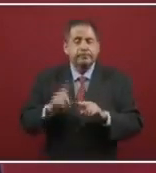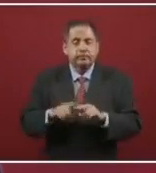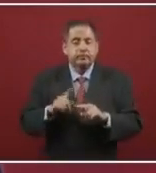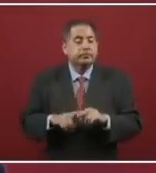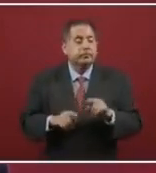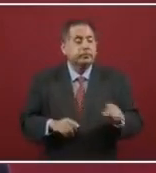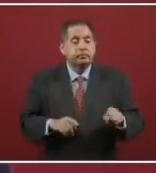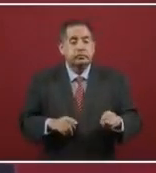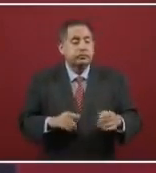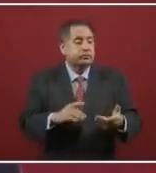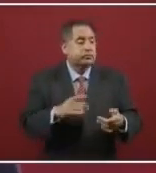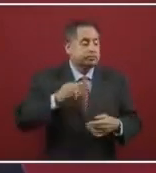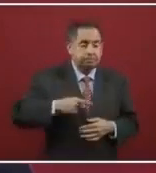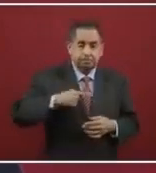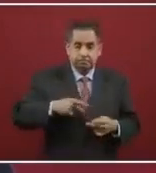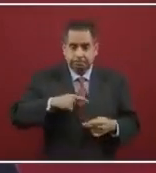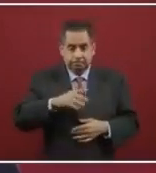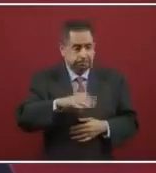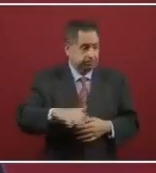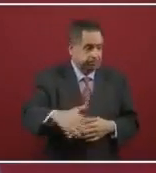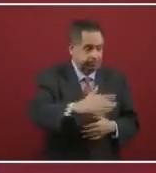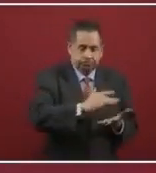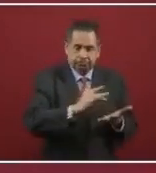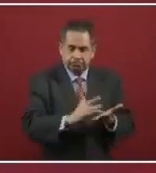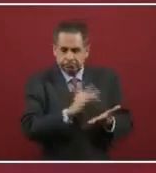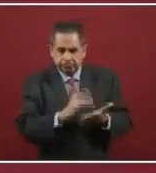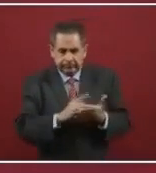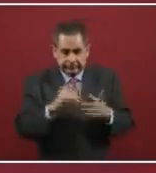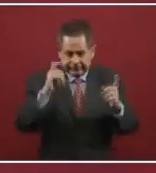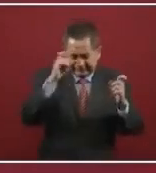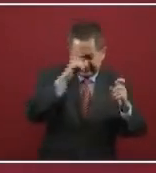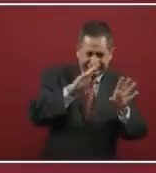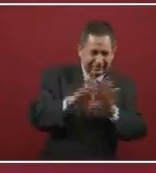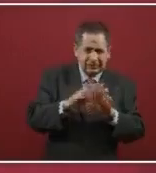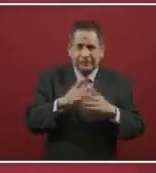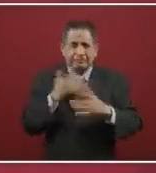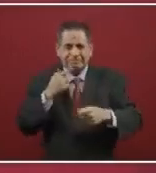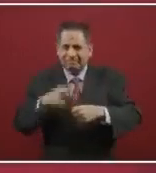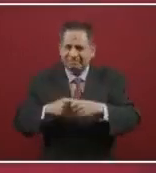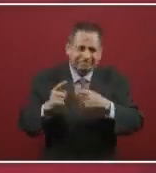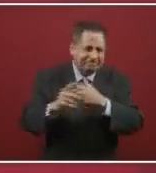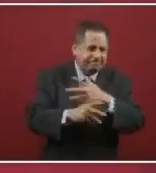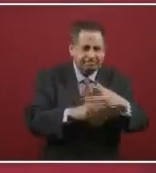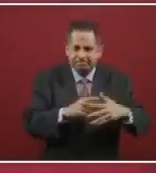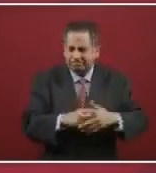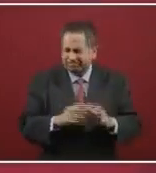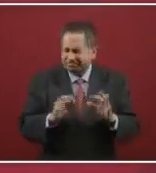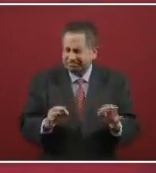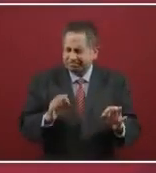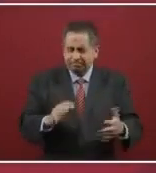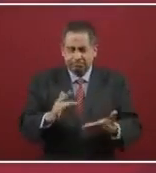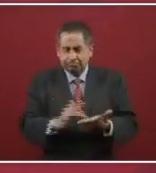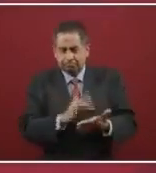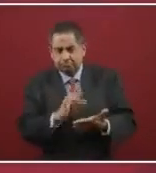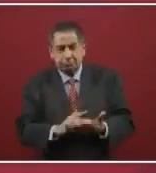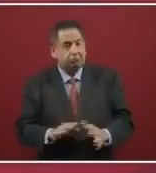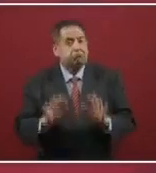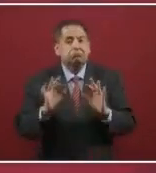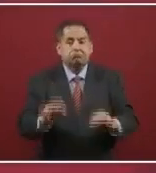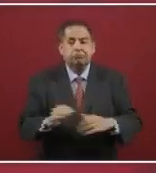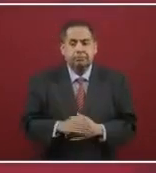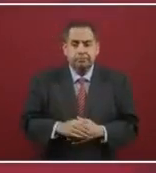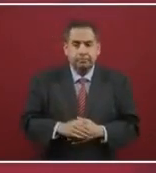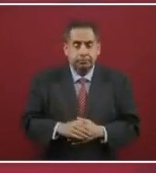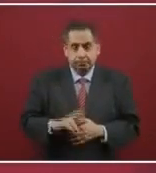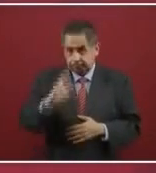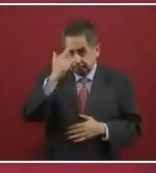contar con el apoyo de la gente en los momentos más difíciles, cuando tuvimos